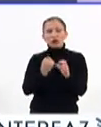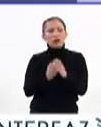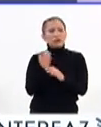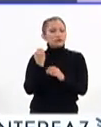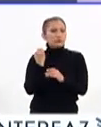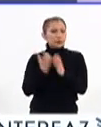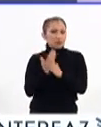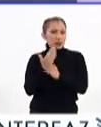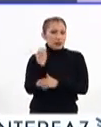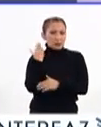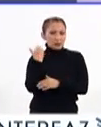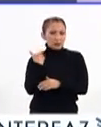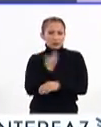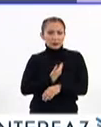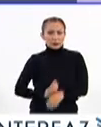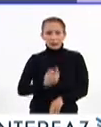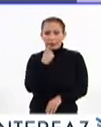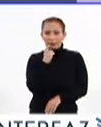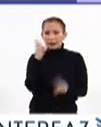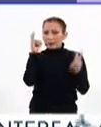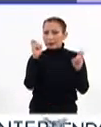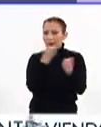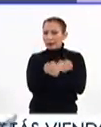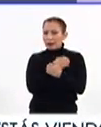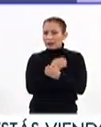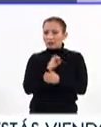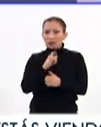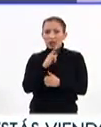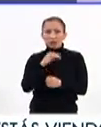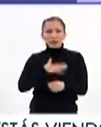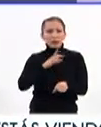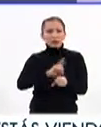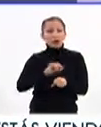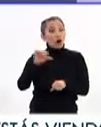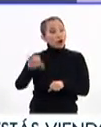conferencia matutina del presidente Andrés Manuel López Obrador en materia educativa. Sharon, muy